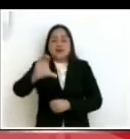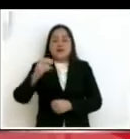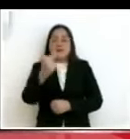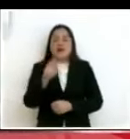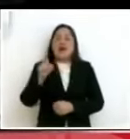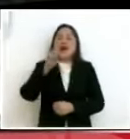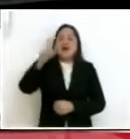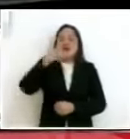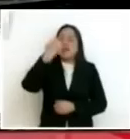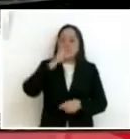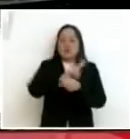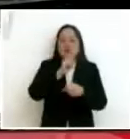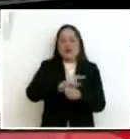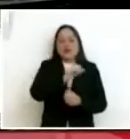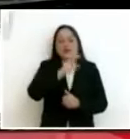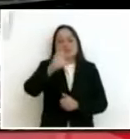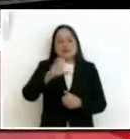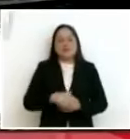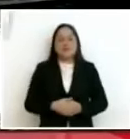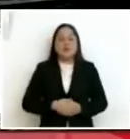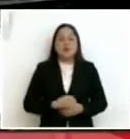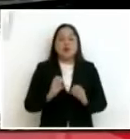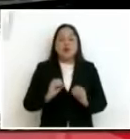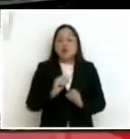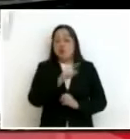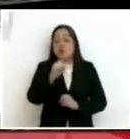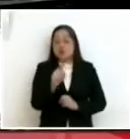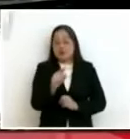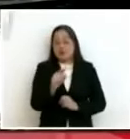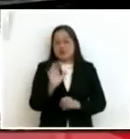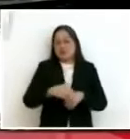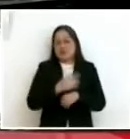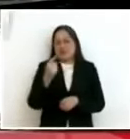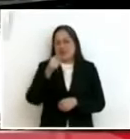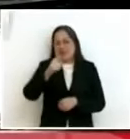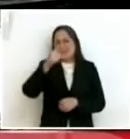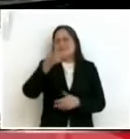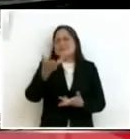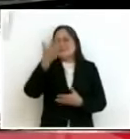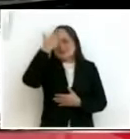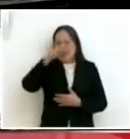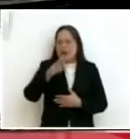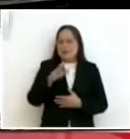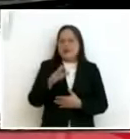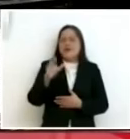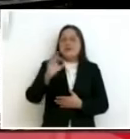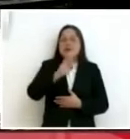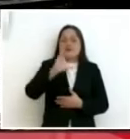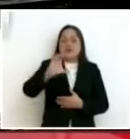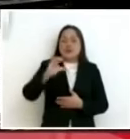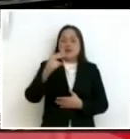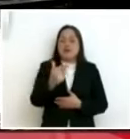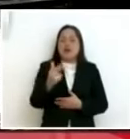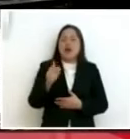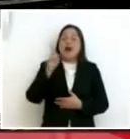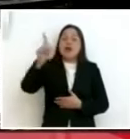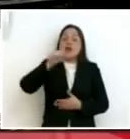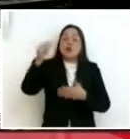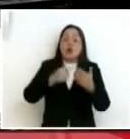ABC? ¿O por qué creen que Calderón anda en Madrid? ¿Será porque le gusta la paella y el